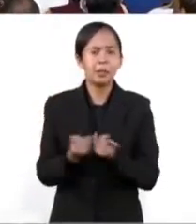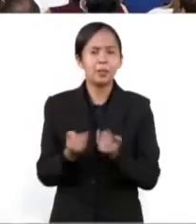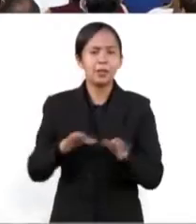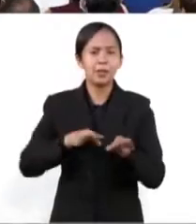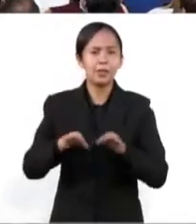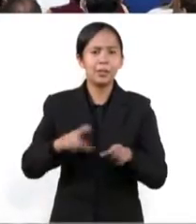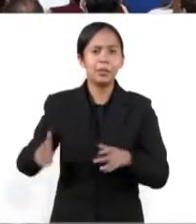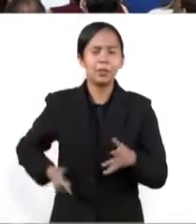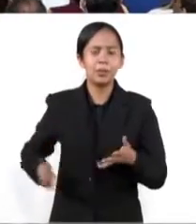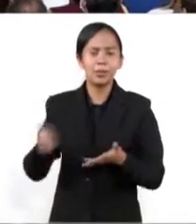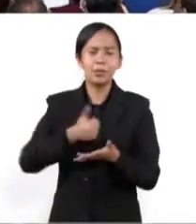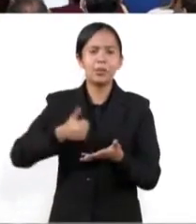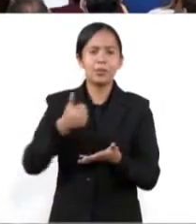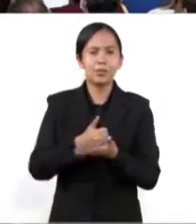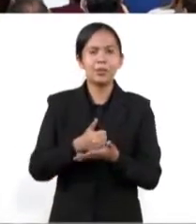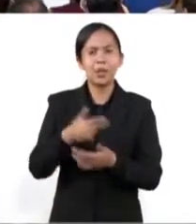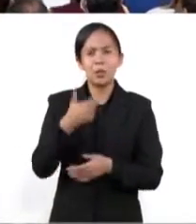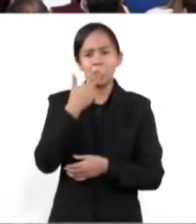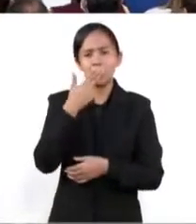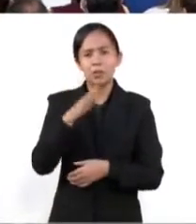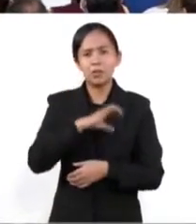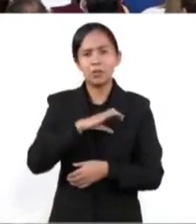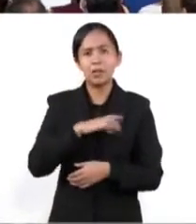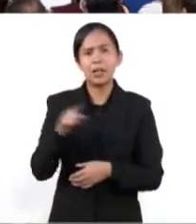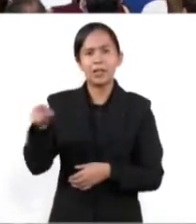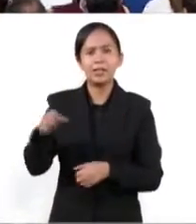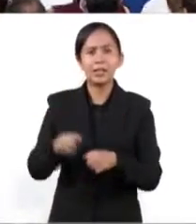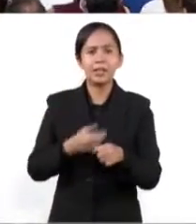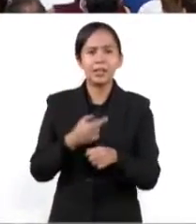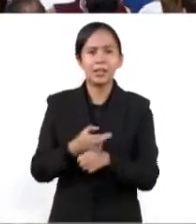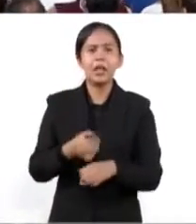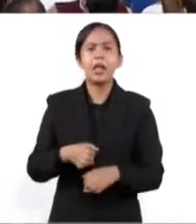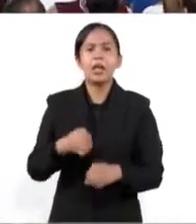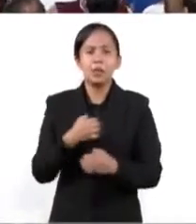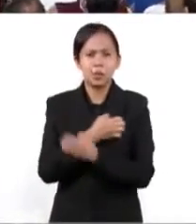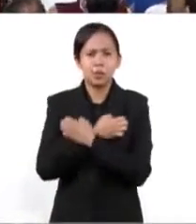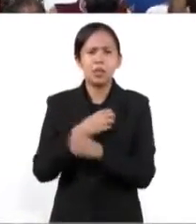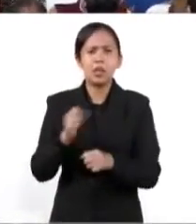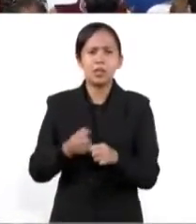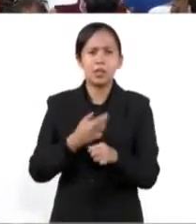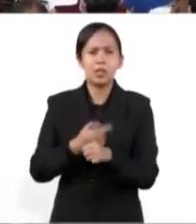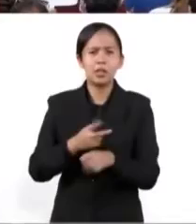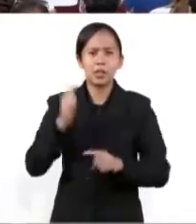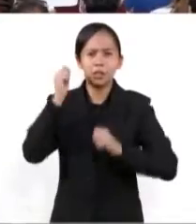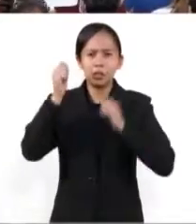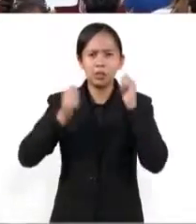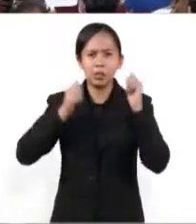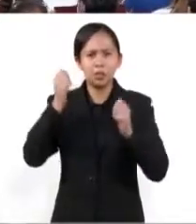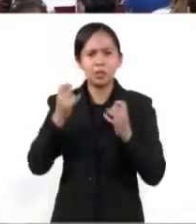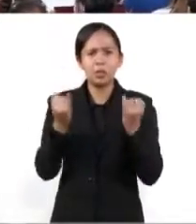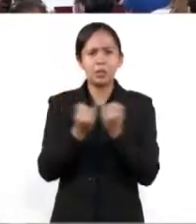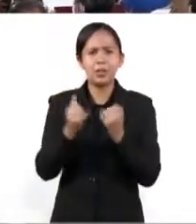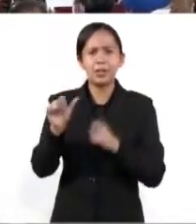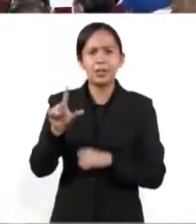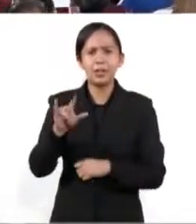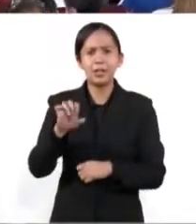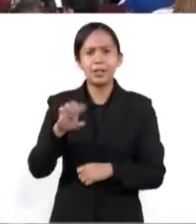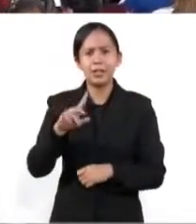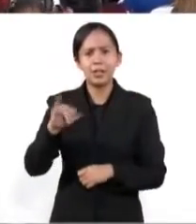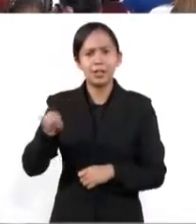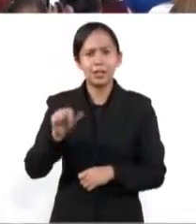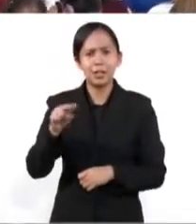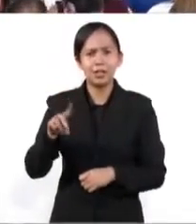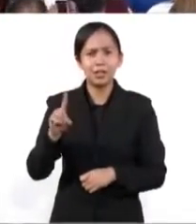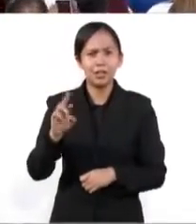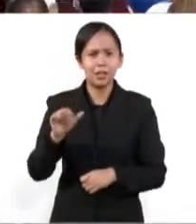gobierno de la ciudad, a la secretaria de Educación, a la secretaria de Turismo, a Alejandra también, que la quieren